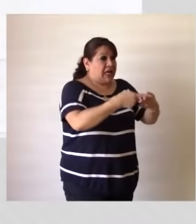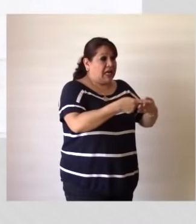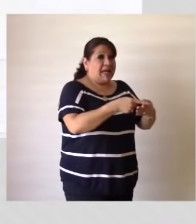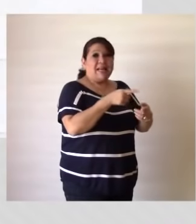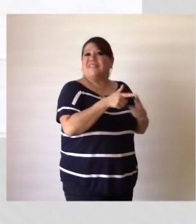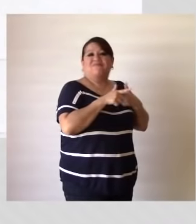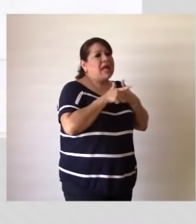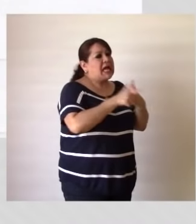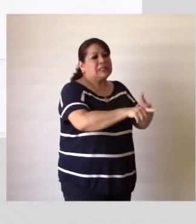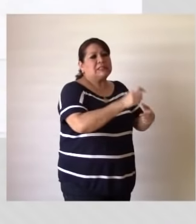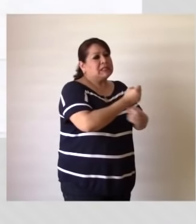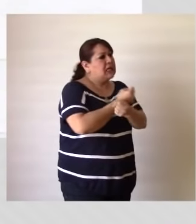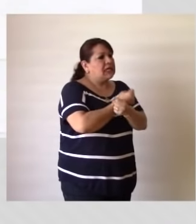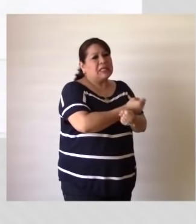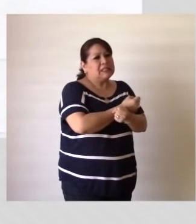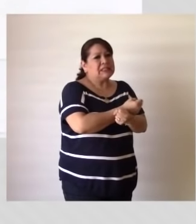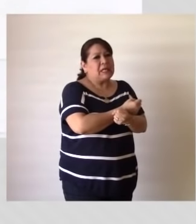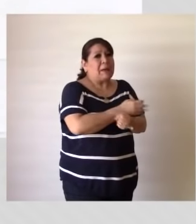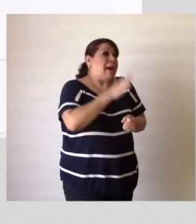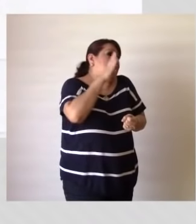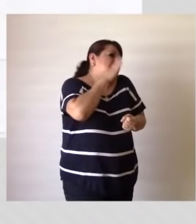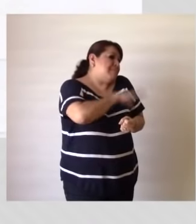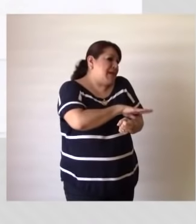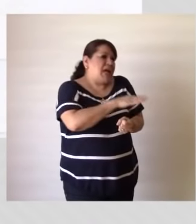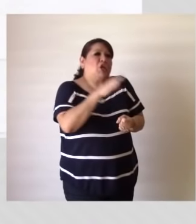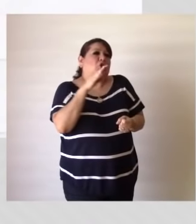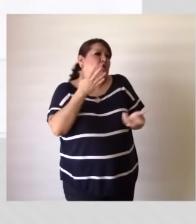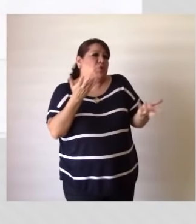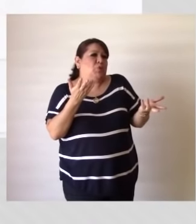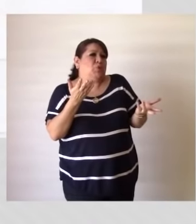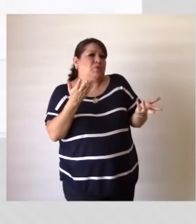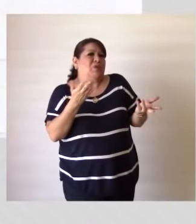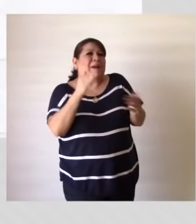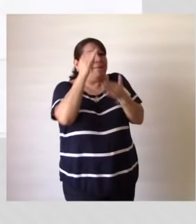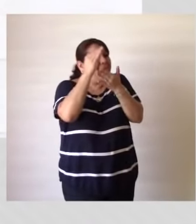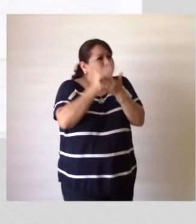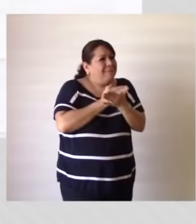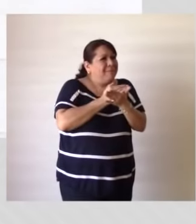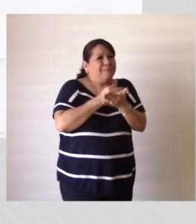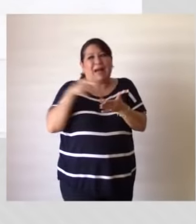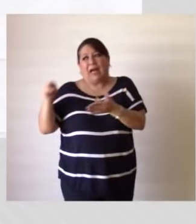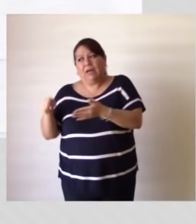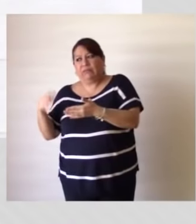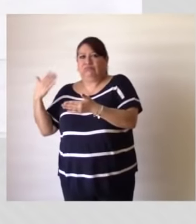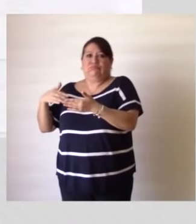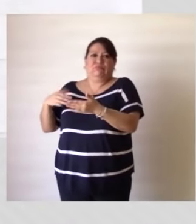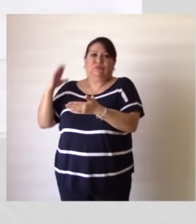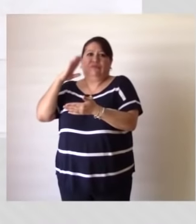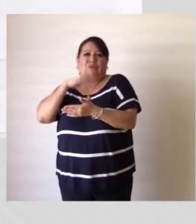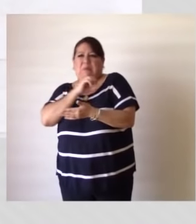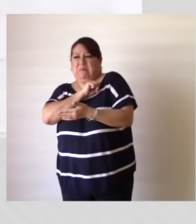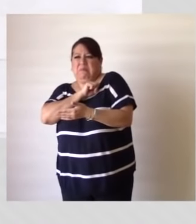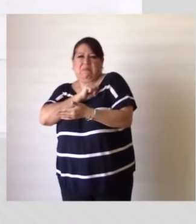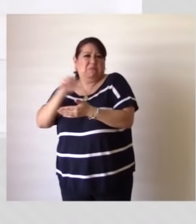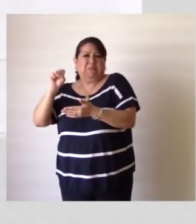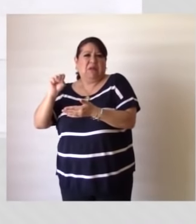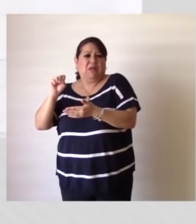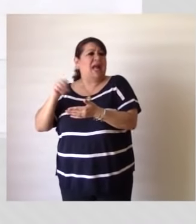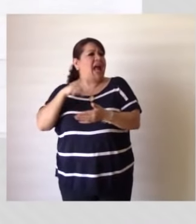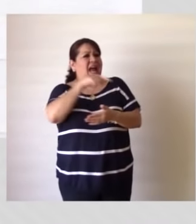un esclavo con mejores condiciones con mejores derechos así no lo planteo dios